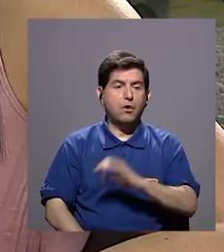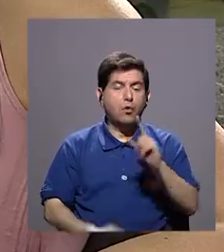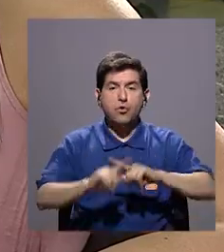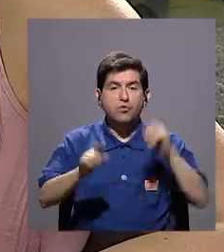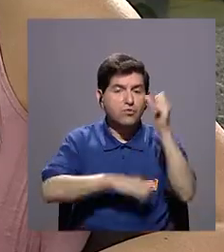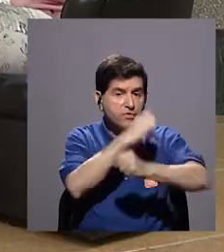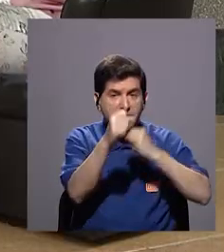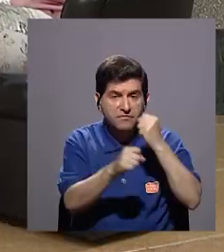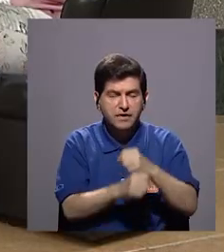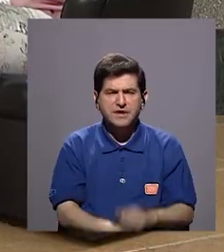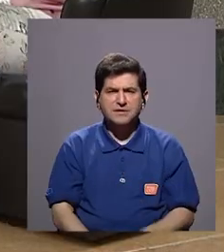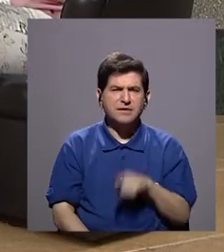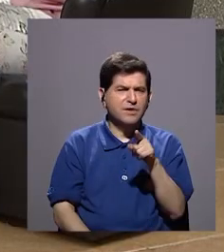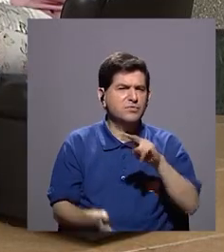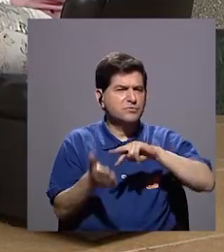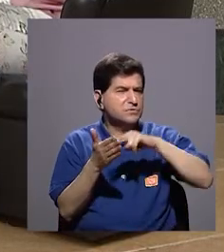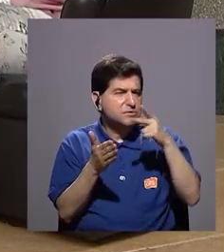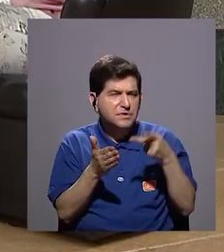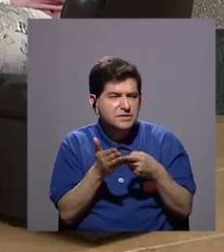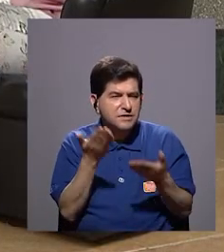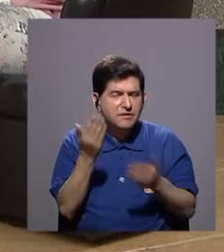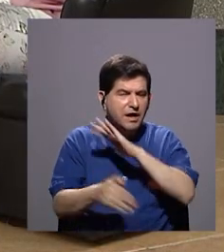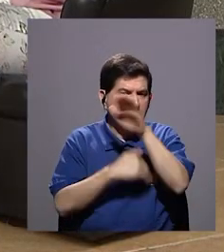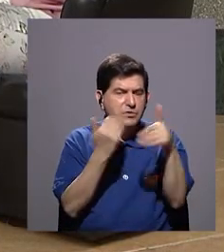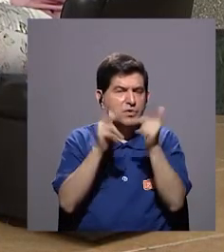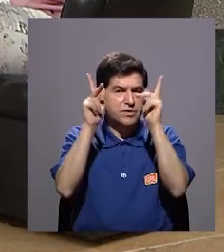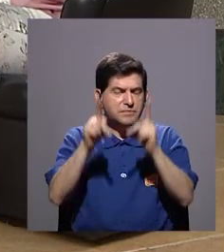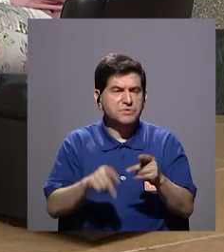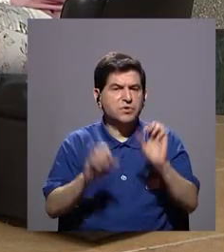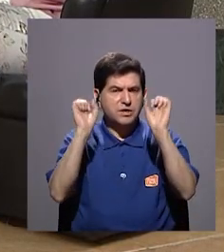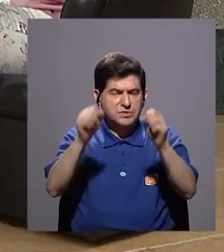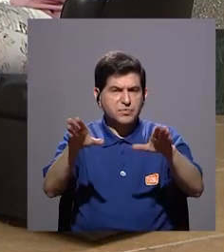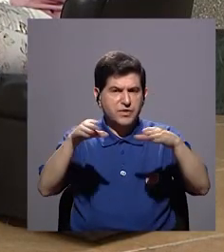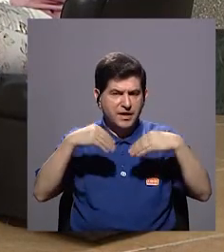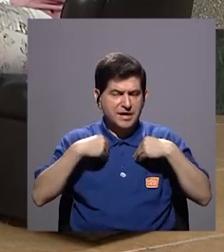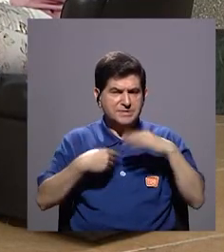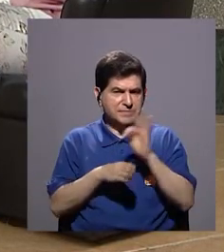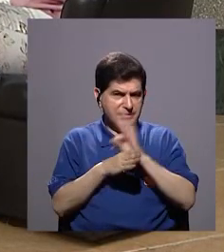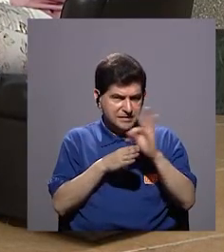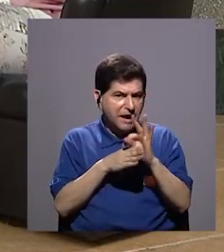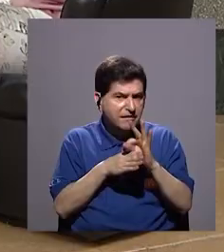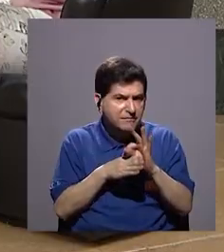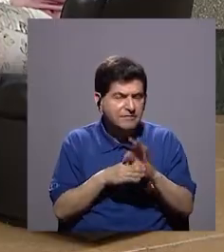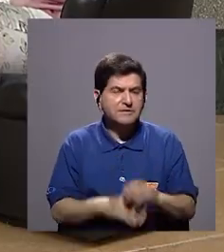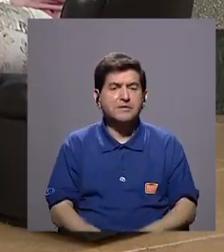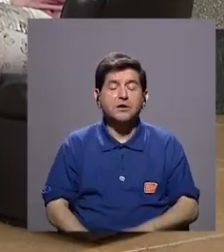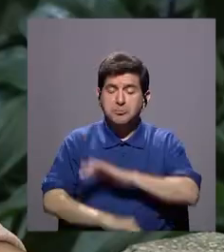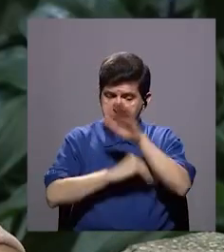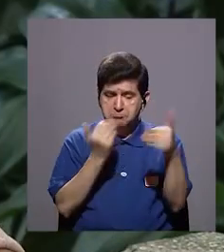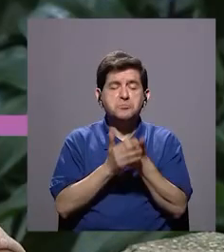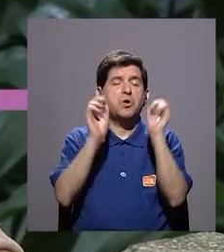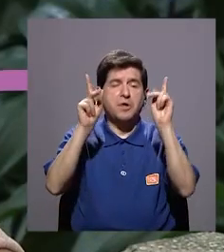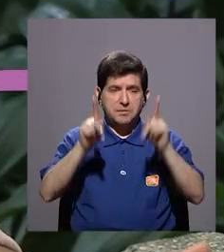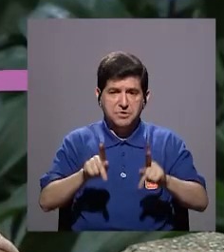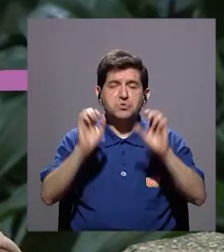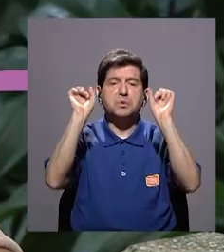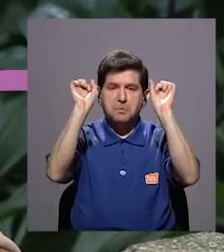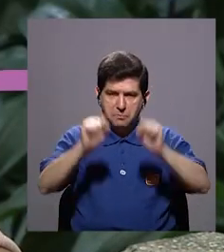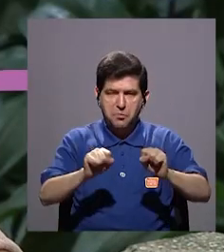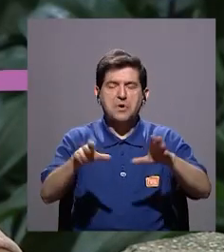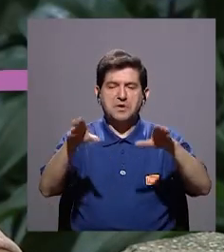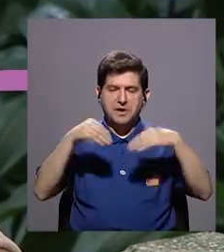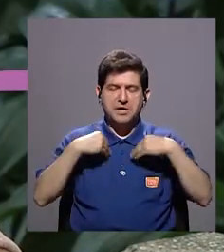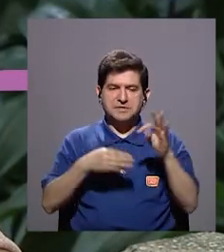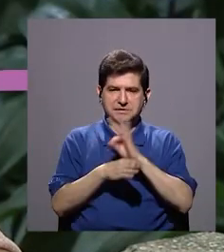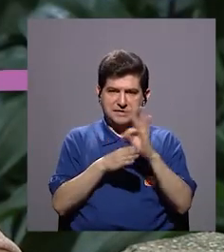O con diferentes edades. Ajá, ¿te referís más que si todas las personas pueden recibir un tratamiento de Reiki? Exactamente. Ajá. Cualquier persona puede recibir